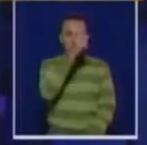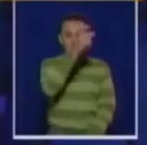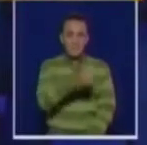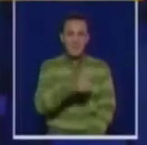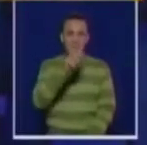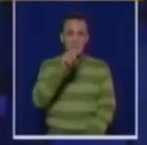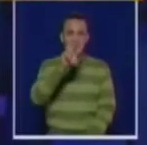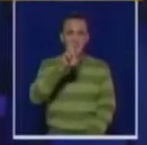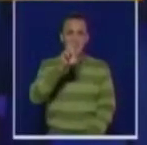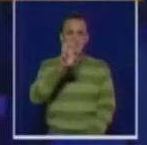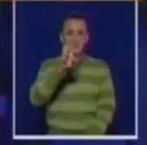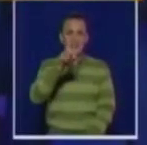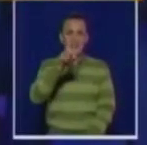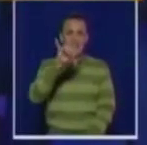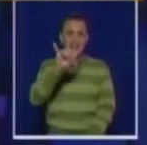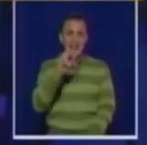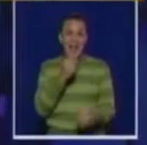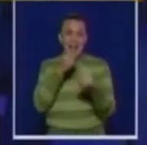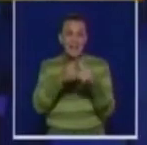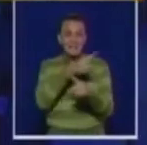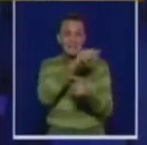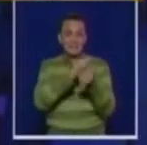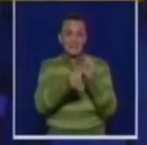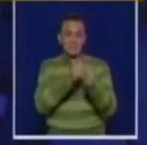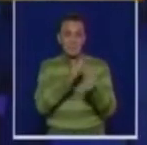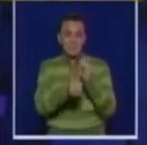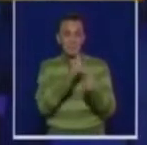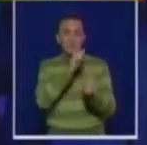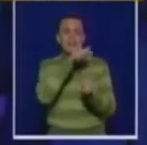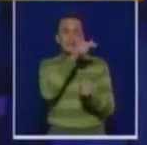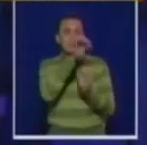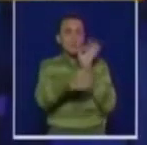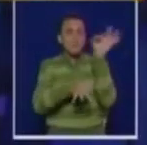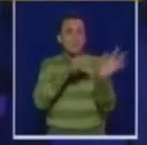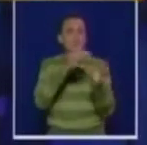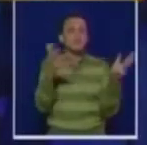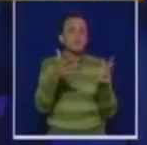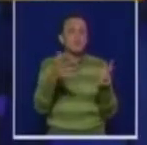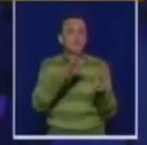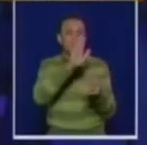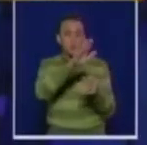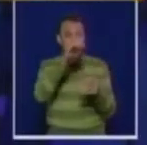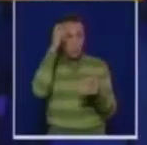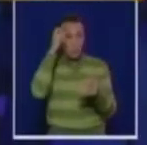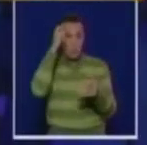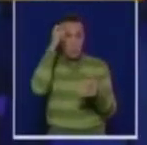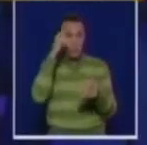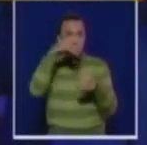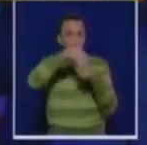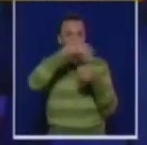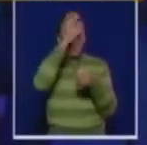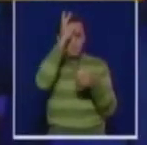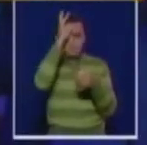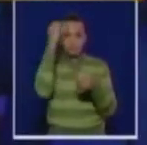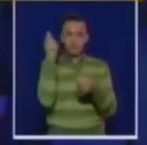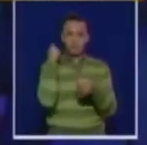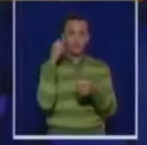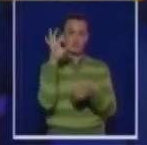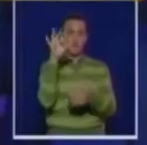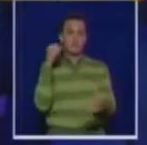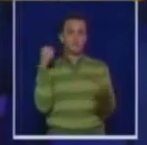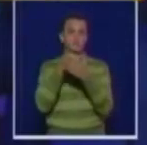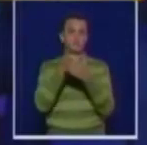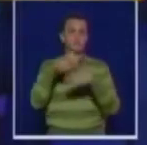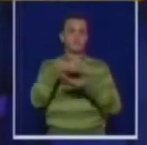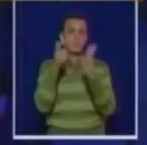salió de la unidad de cuidados intensivos del Hospital San José de Buga luego del accidente automovilístico sufrido el pasado sábado. Fue trasladado a